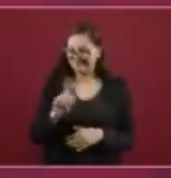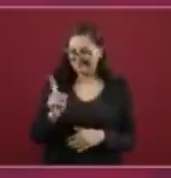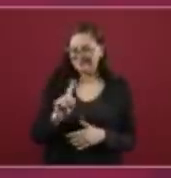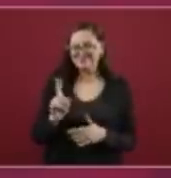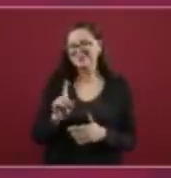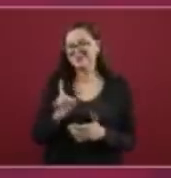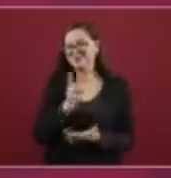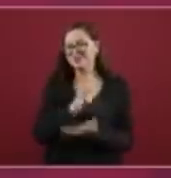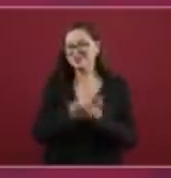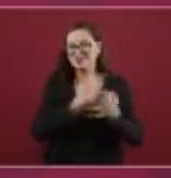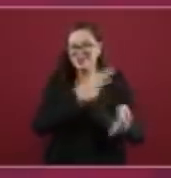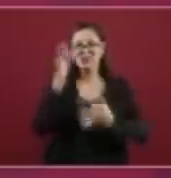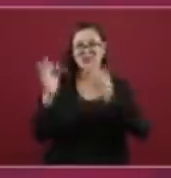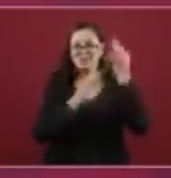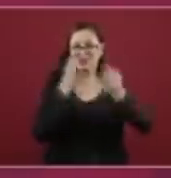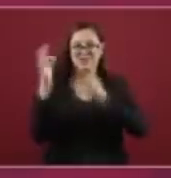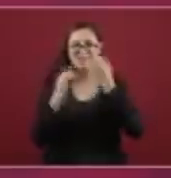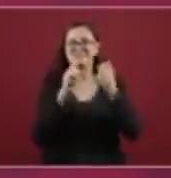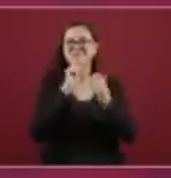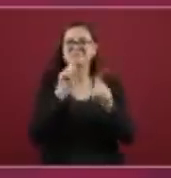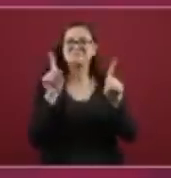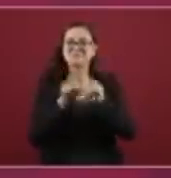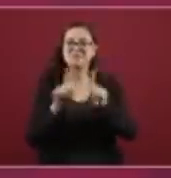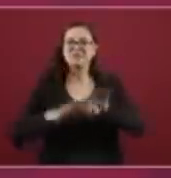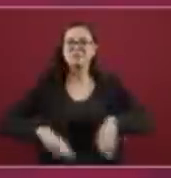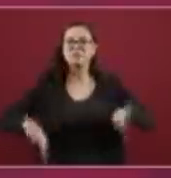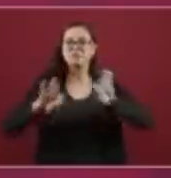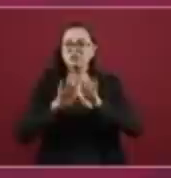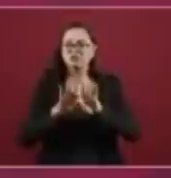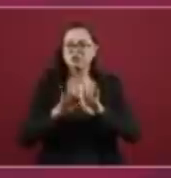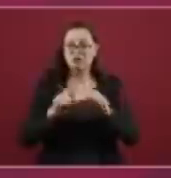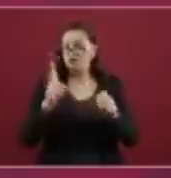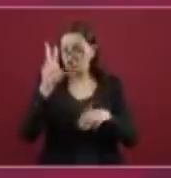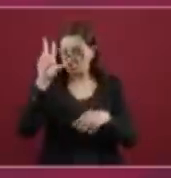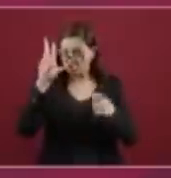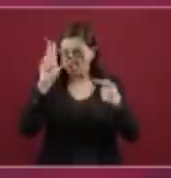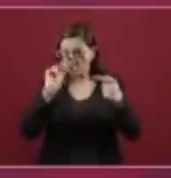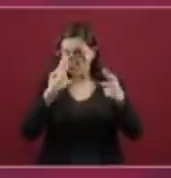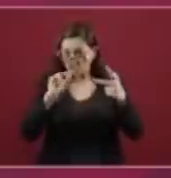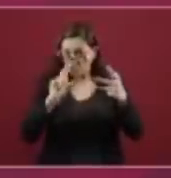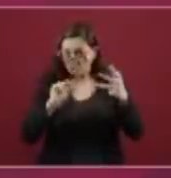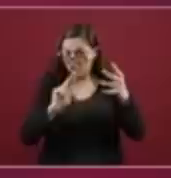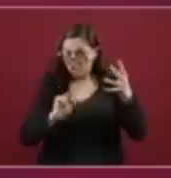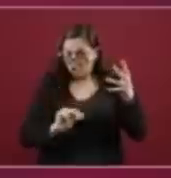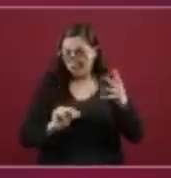opciones, alternativas, ¿sí?, a los jóvenes,